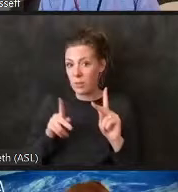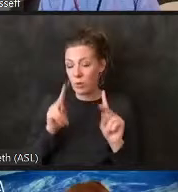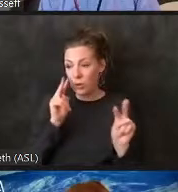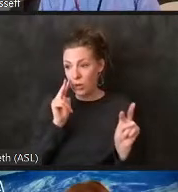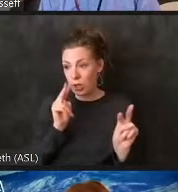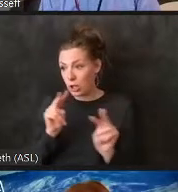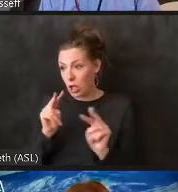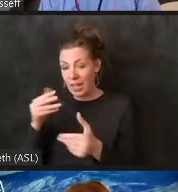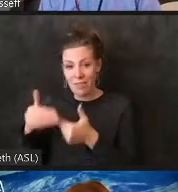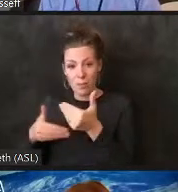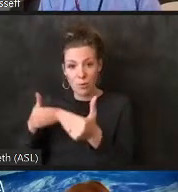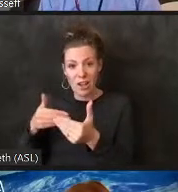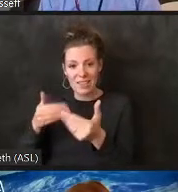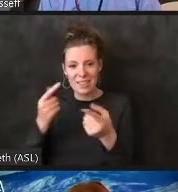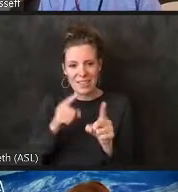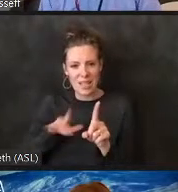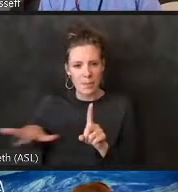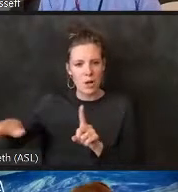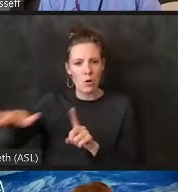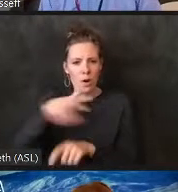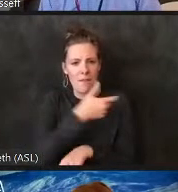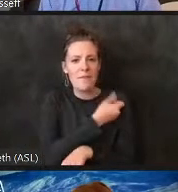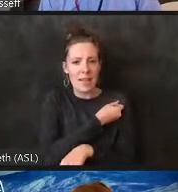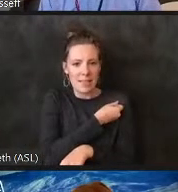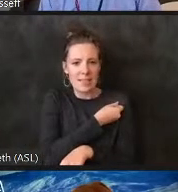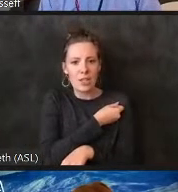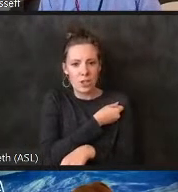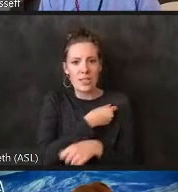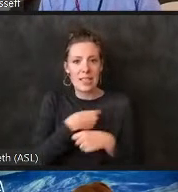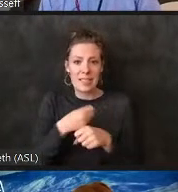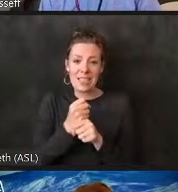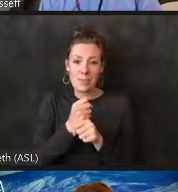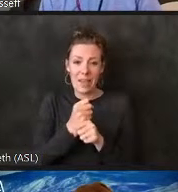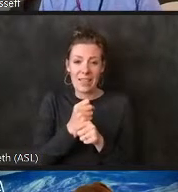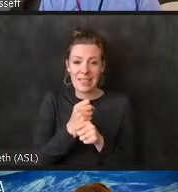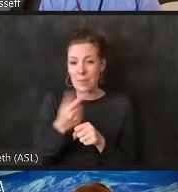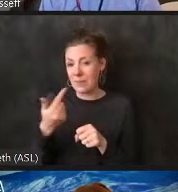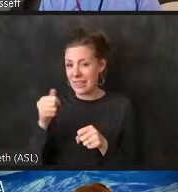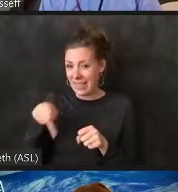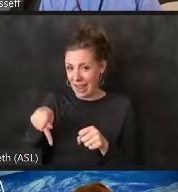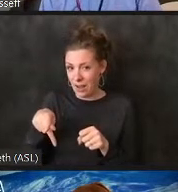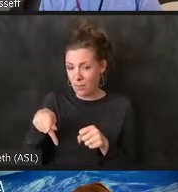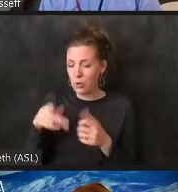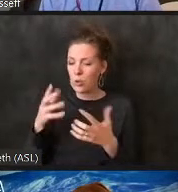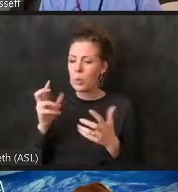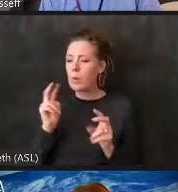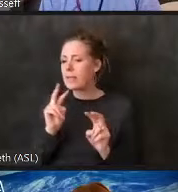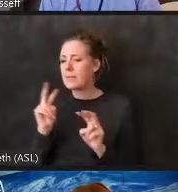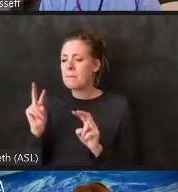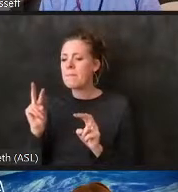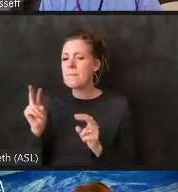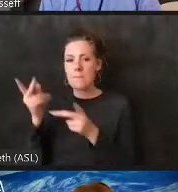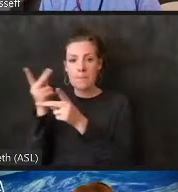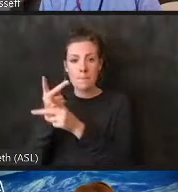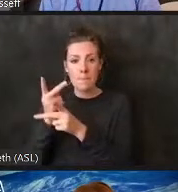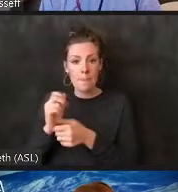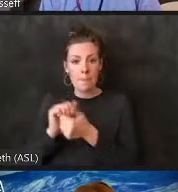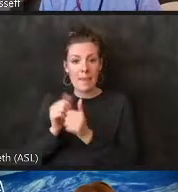parte de nuestra misión es de cuidar a los que están vulnerables y los pacientes que necesitan ayuda en otras